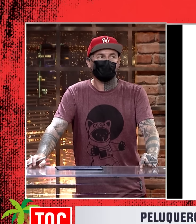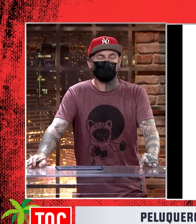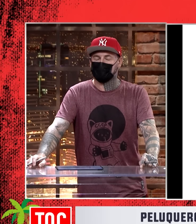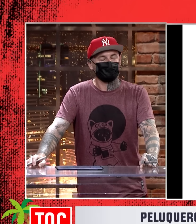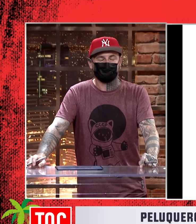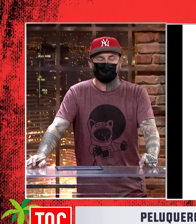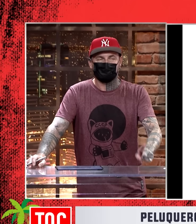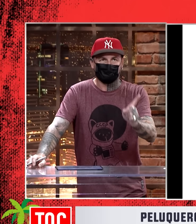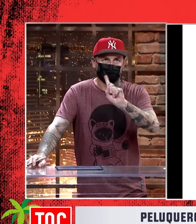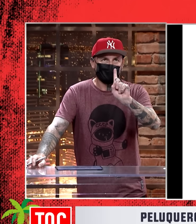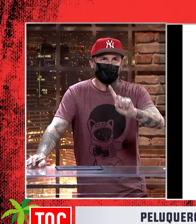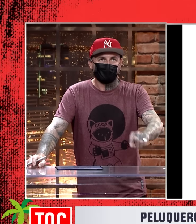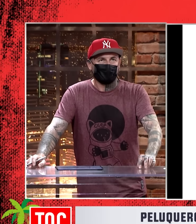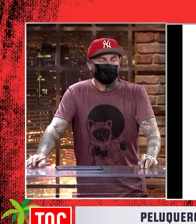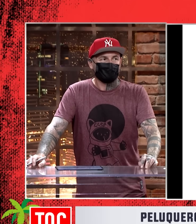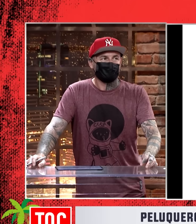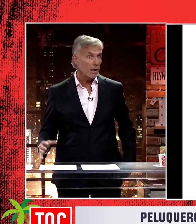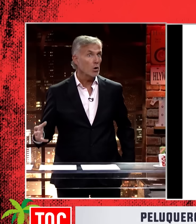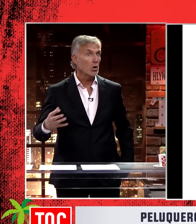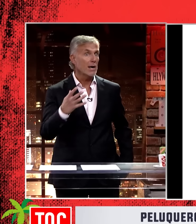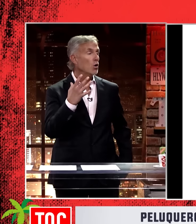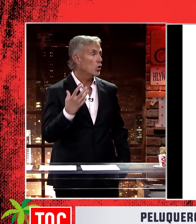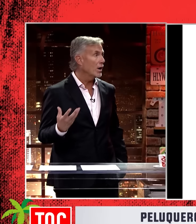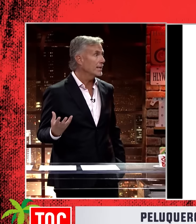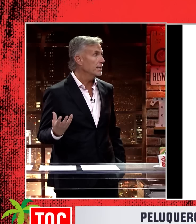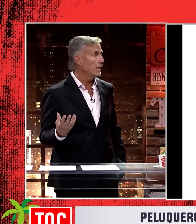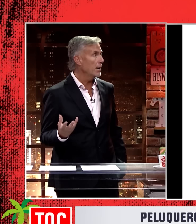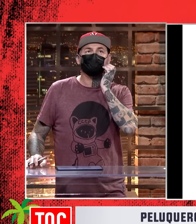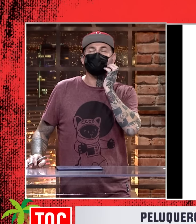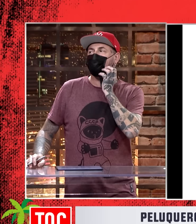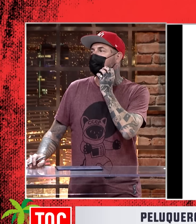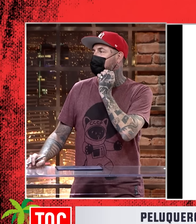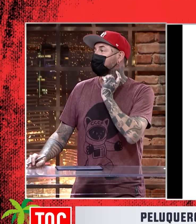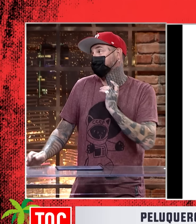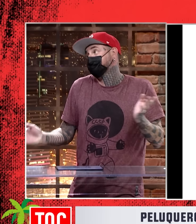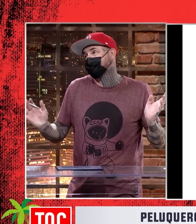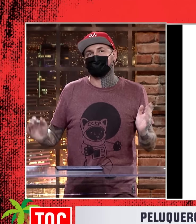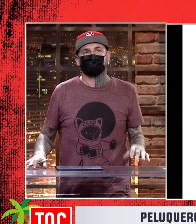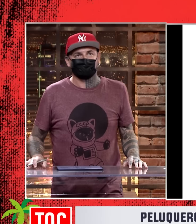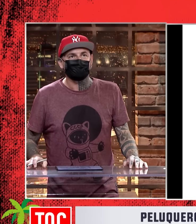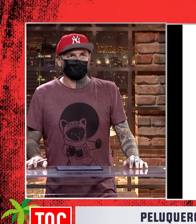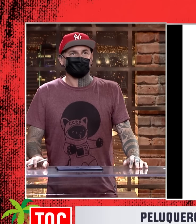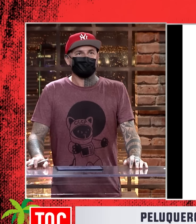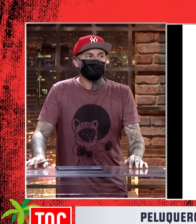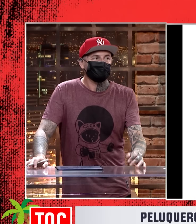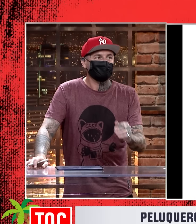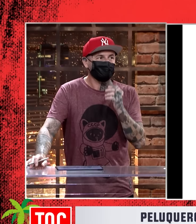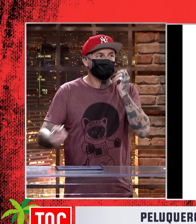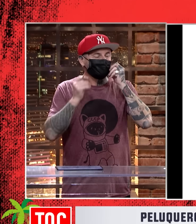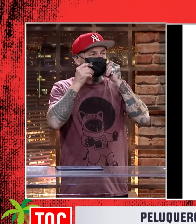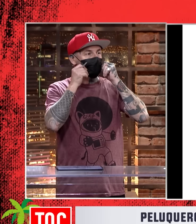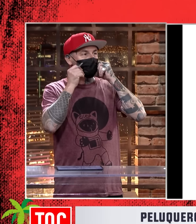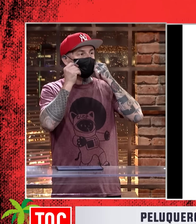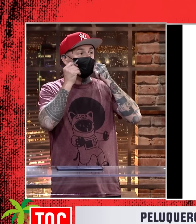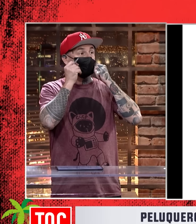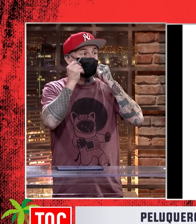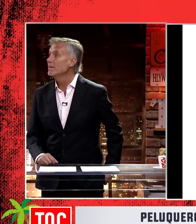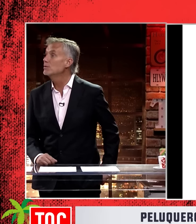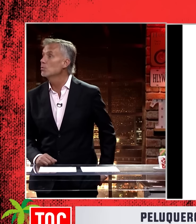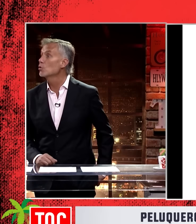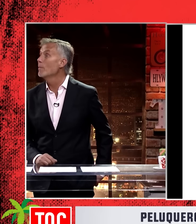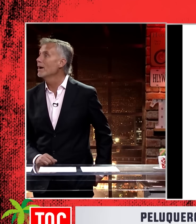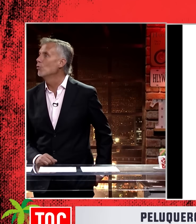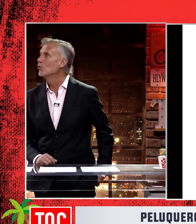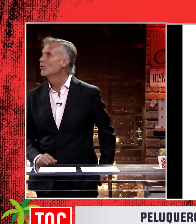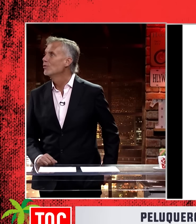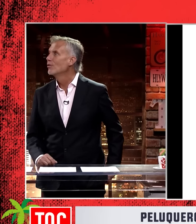bien. No, que verdad, con los rasgos croatas que tiene el lápiz se vería, pero picho caluga. No, parecerías efectivamente